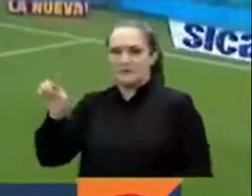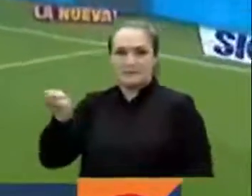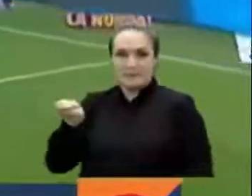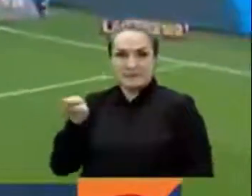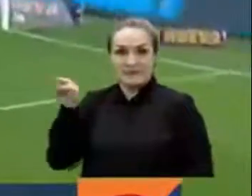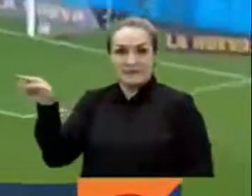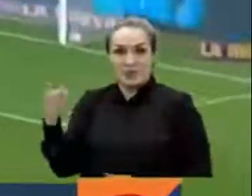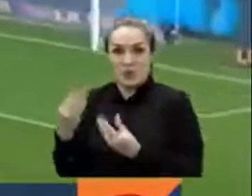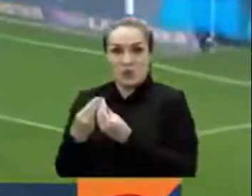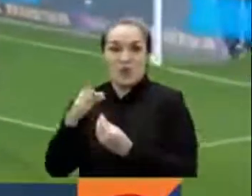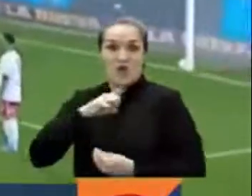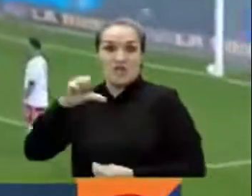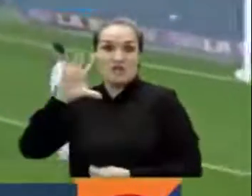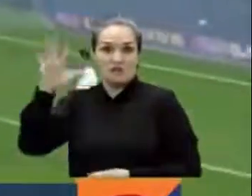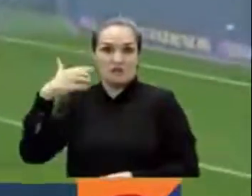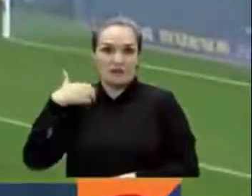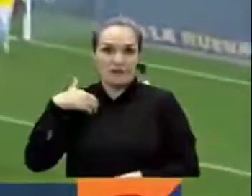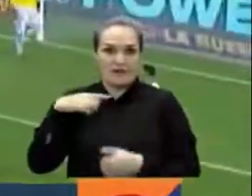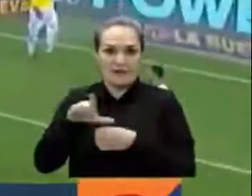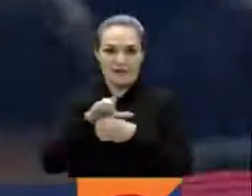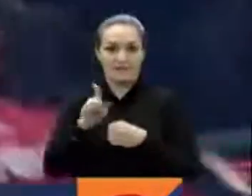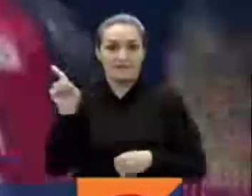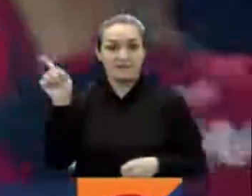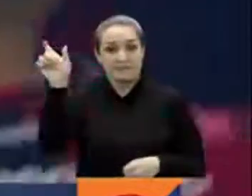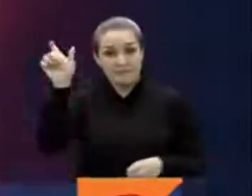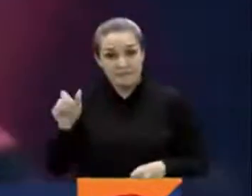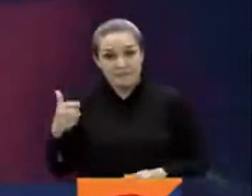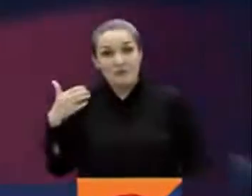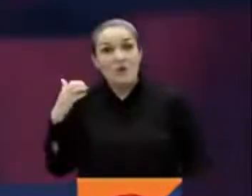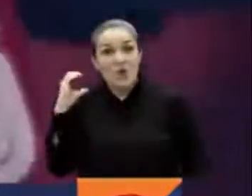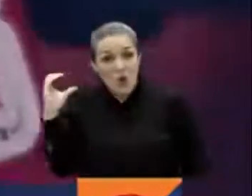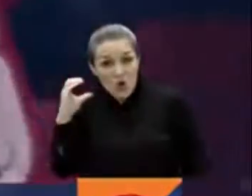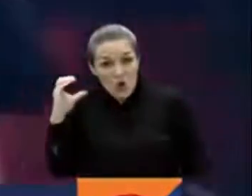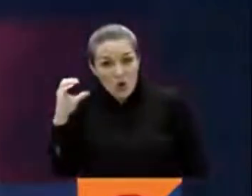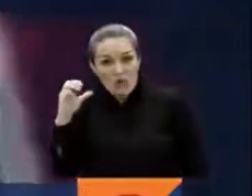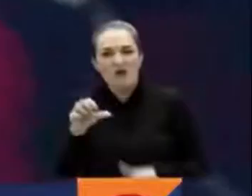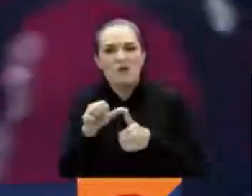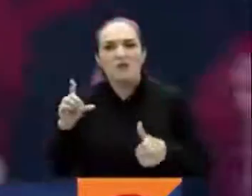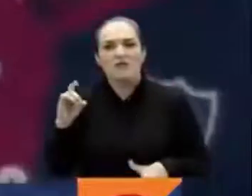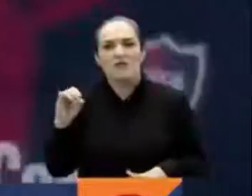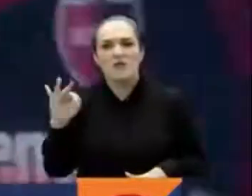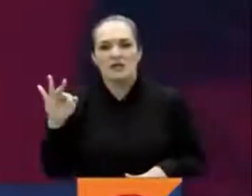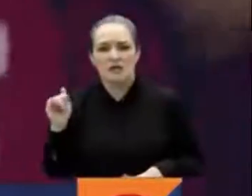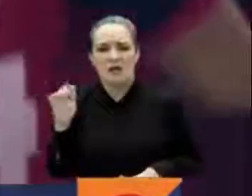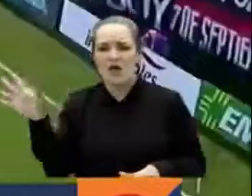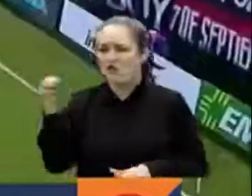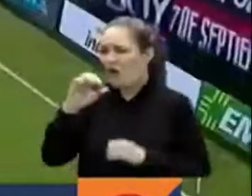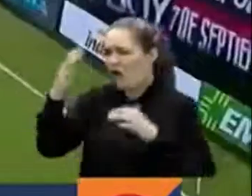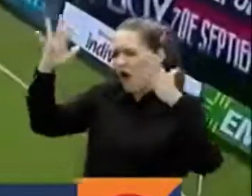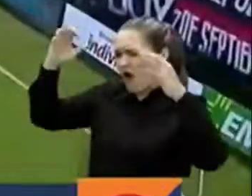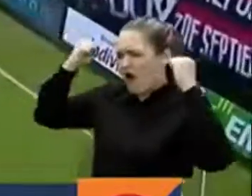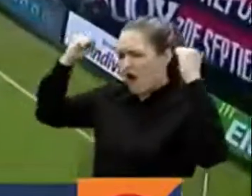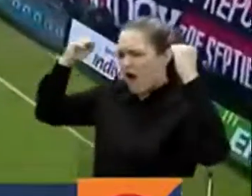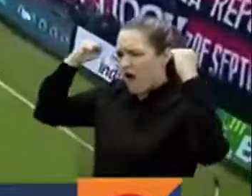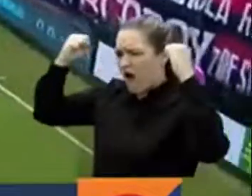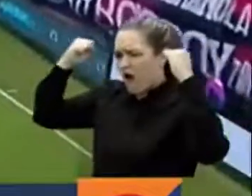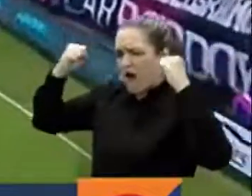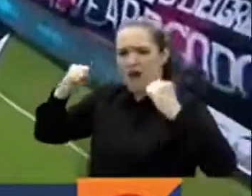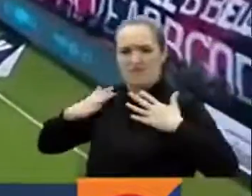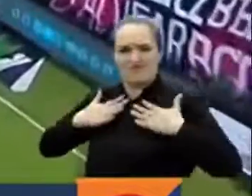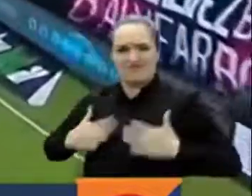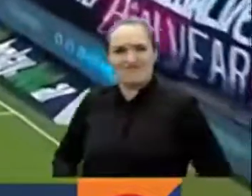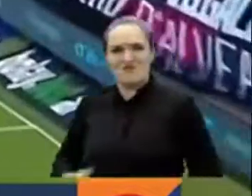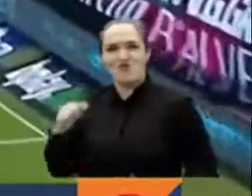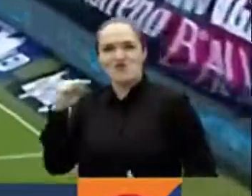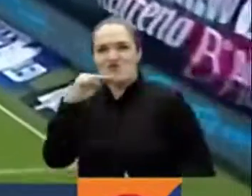acciones. Eso fue en el minuto 6. Willer Dita tiene toda la admiración y el cariño de todos los fanáticos rojinegros. Y hay que